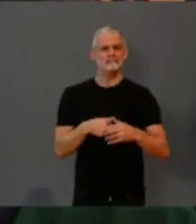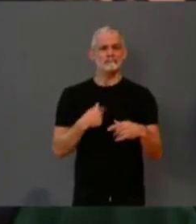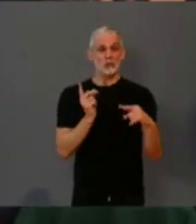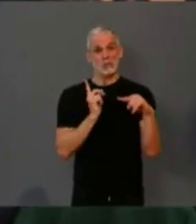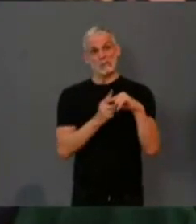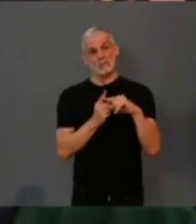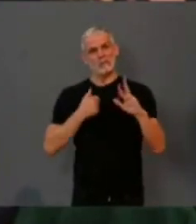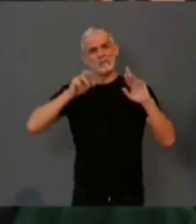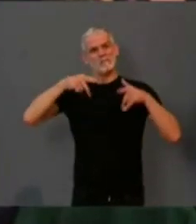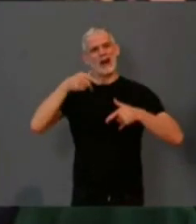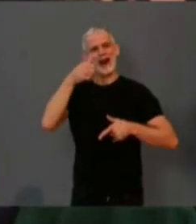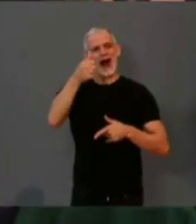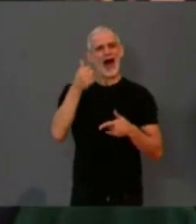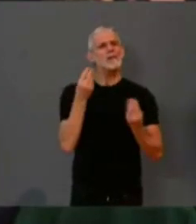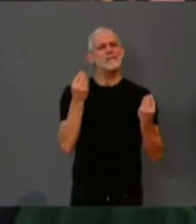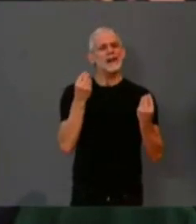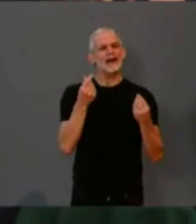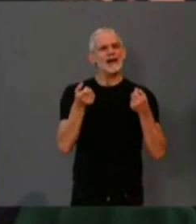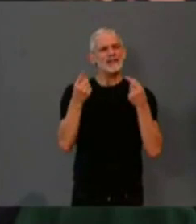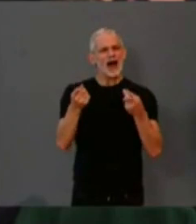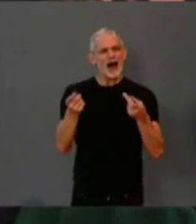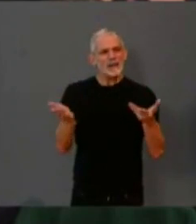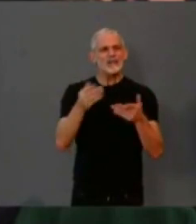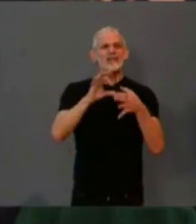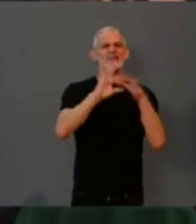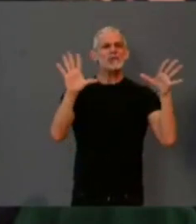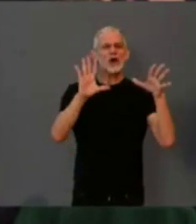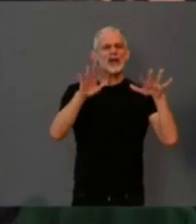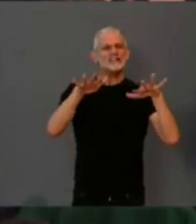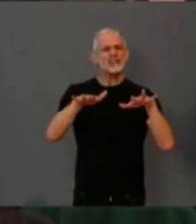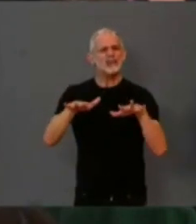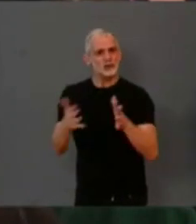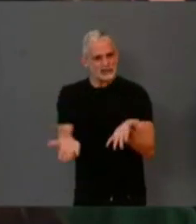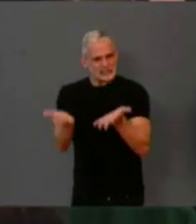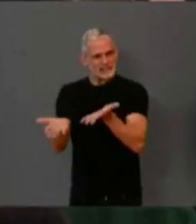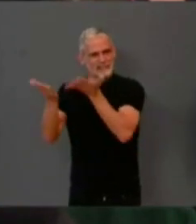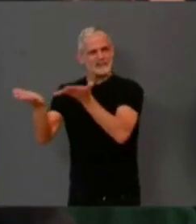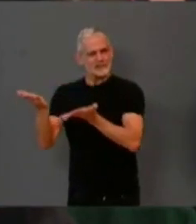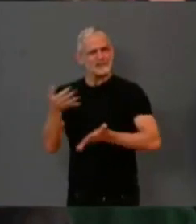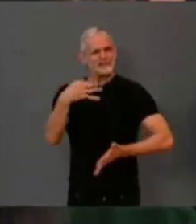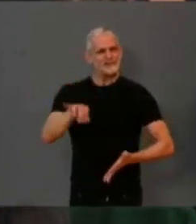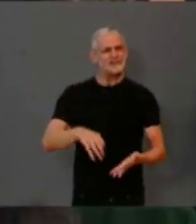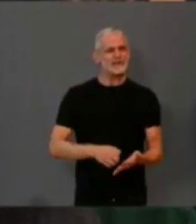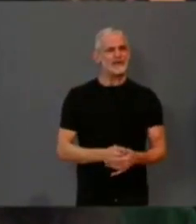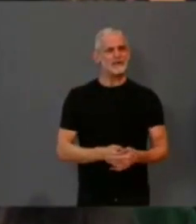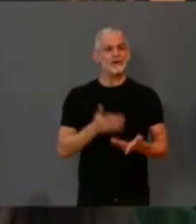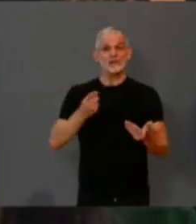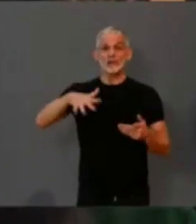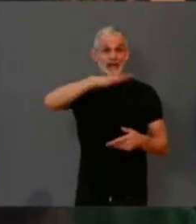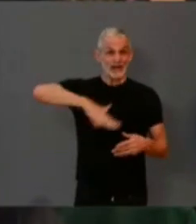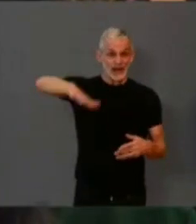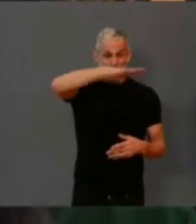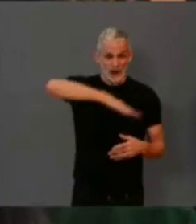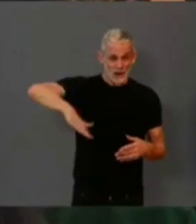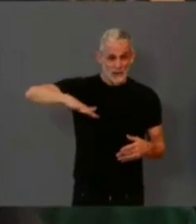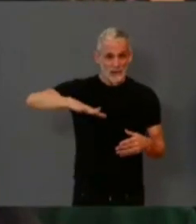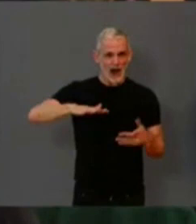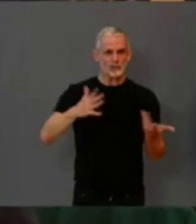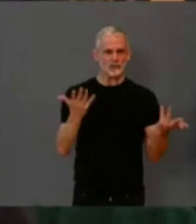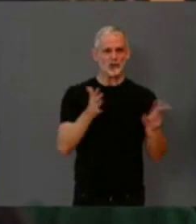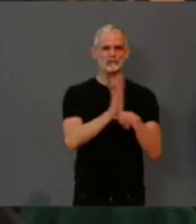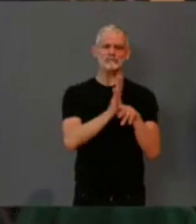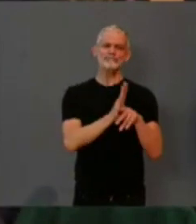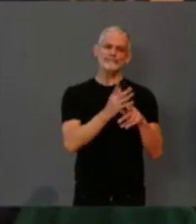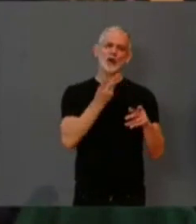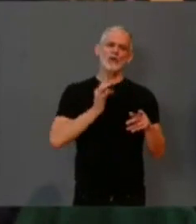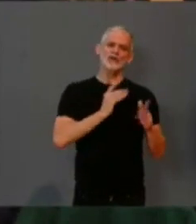a esta idea de de seguir fortaleciendo la democracia y creemos que este espacio que que hemos estado construyendo